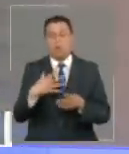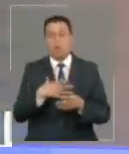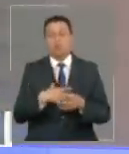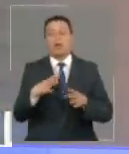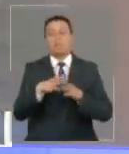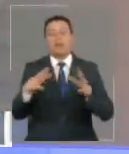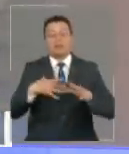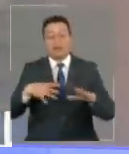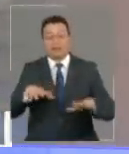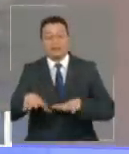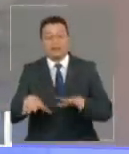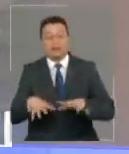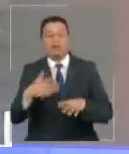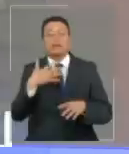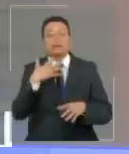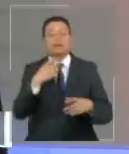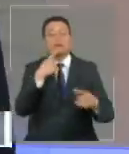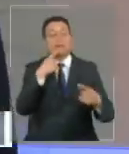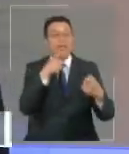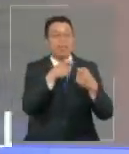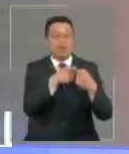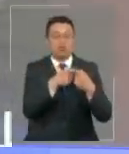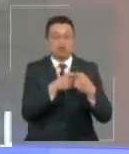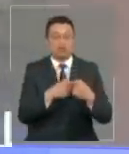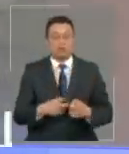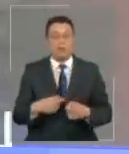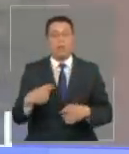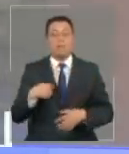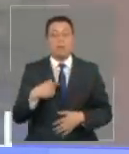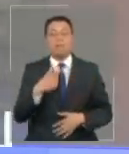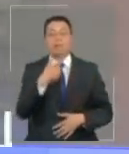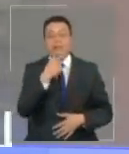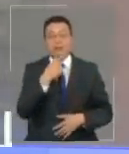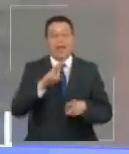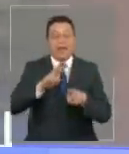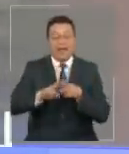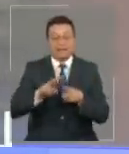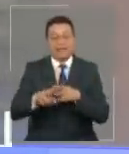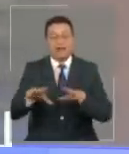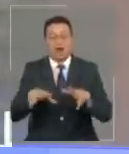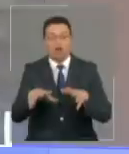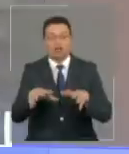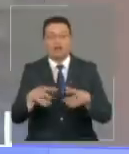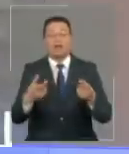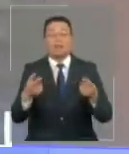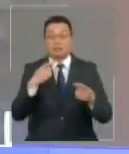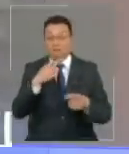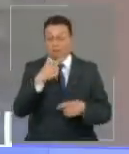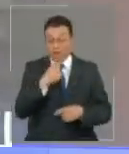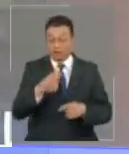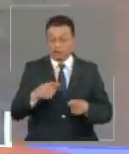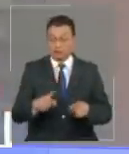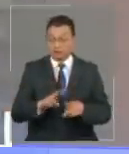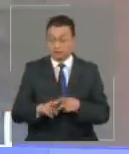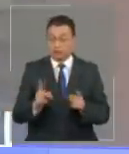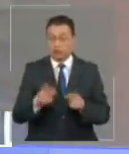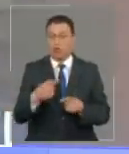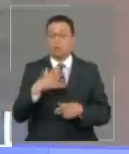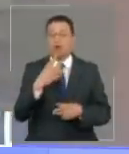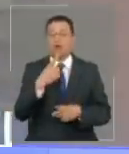más la gestión que la discusión. A mí me interesa hacer las cosas. O sea, no ha sido fácil, pero si uno pregunta, por